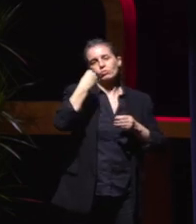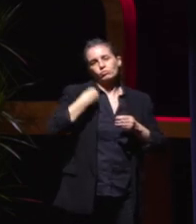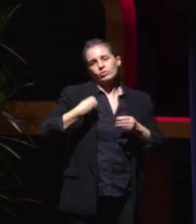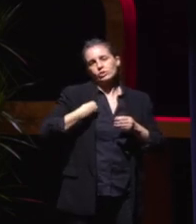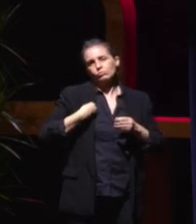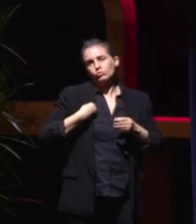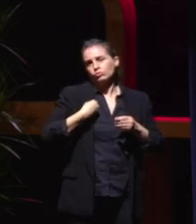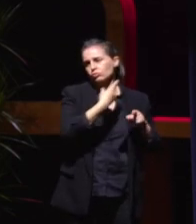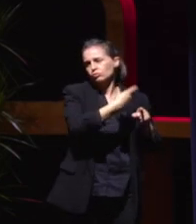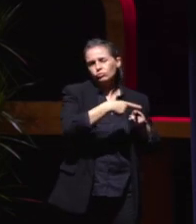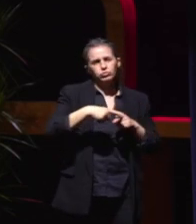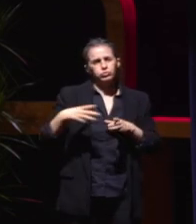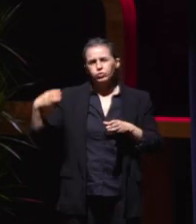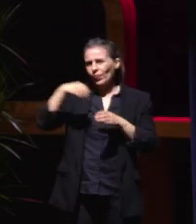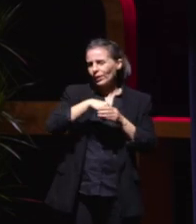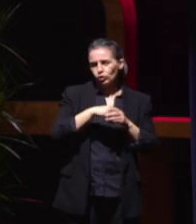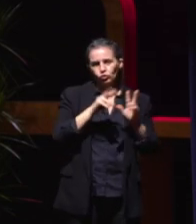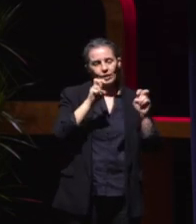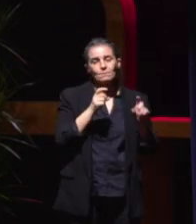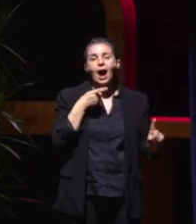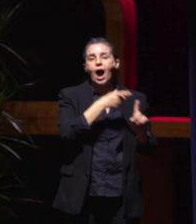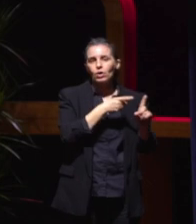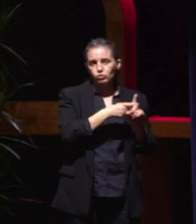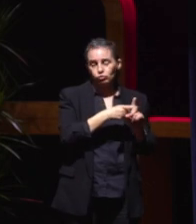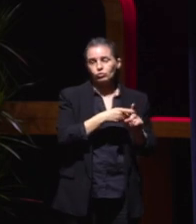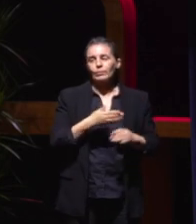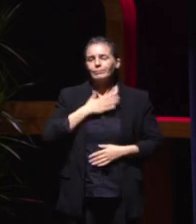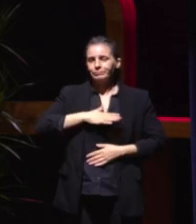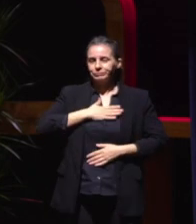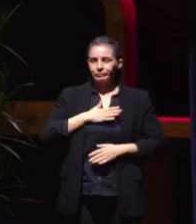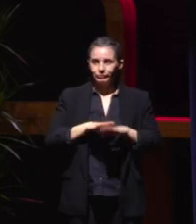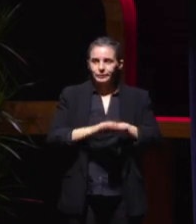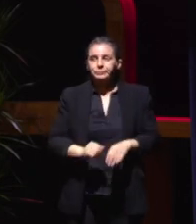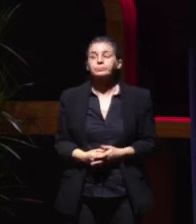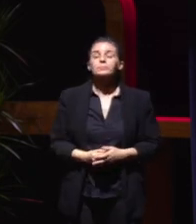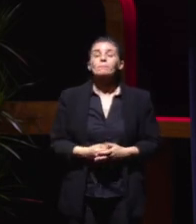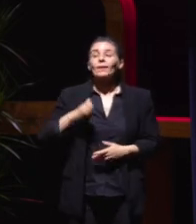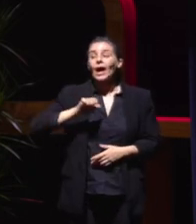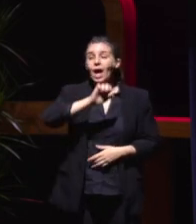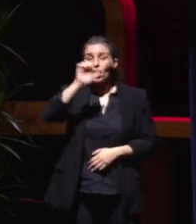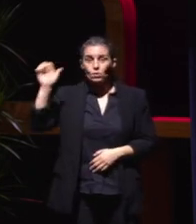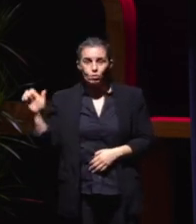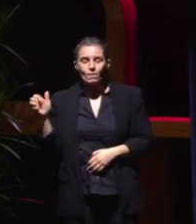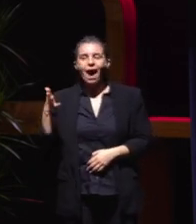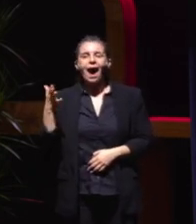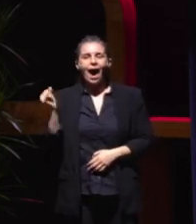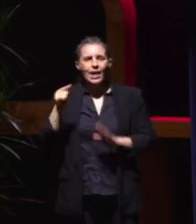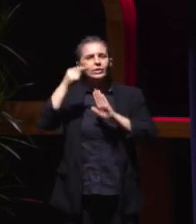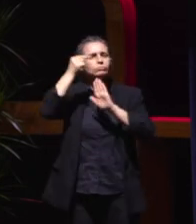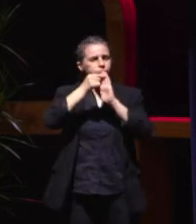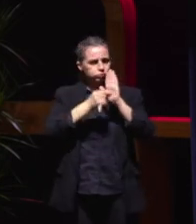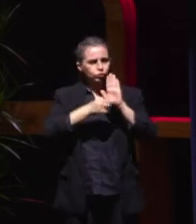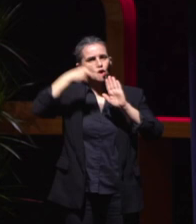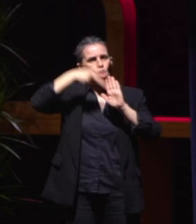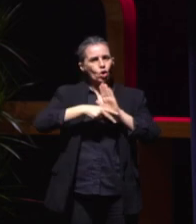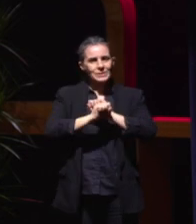lo que es el conglomerado del acoso que en Europa perdonar hay directrices clarísimas